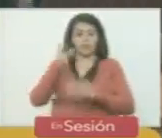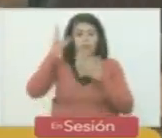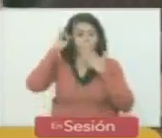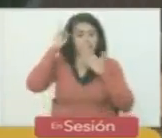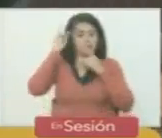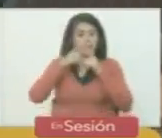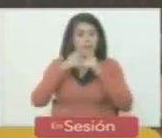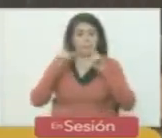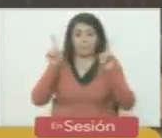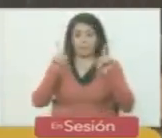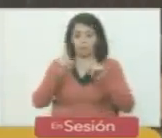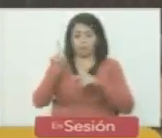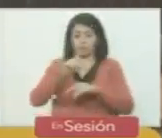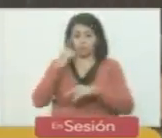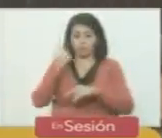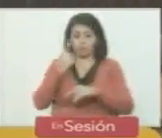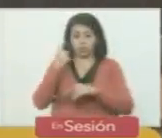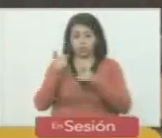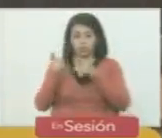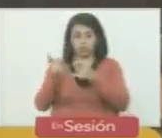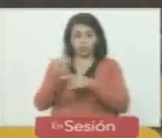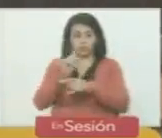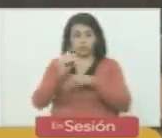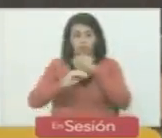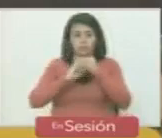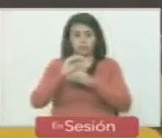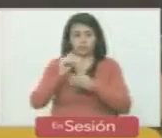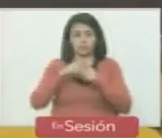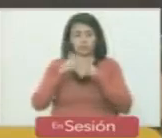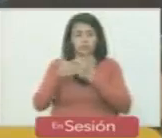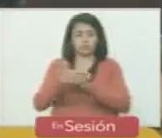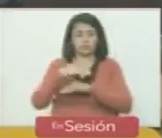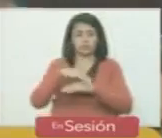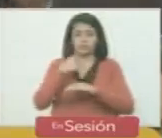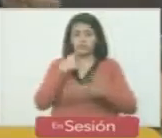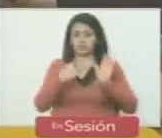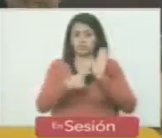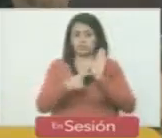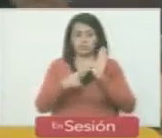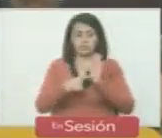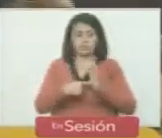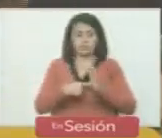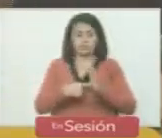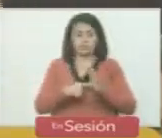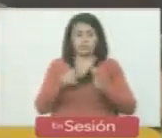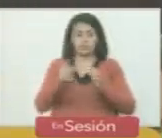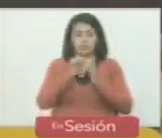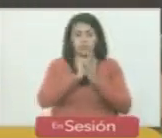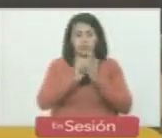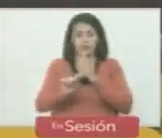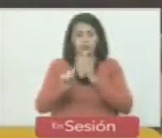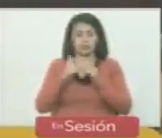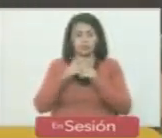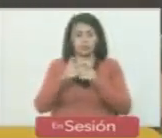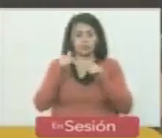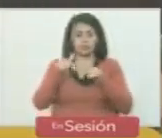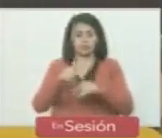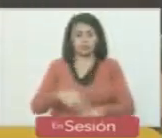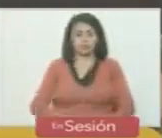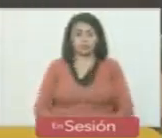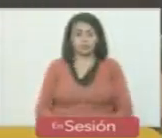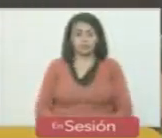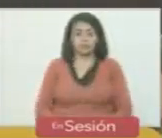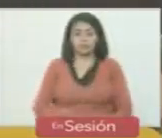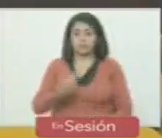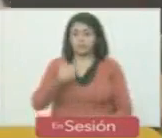indígenas. Pero no solamente eso, ¿qué es lo que ha generado por el cumplimiento de esos artículos? Que